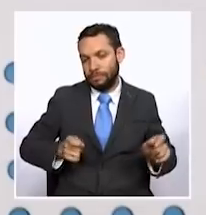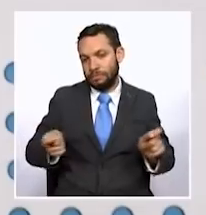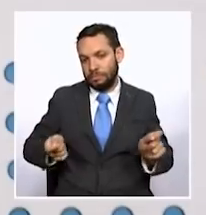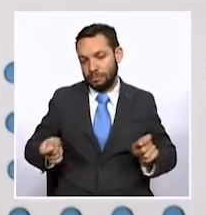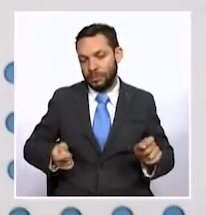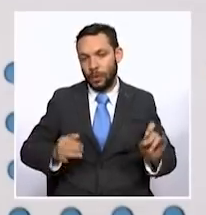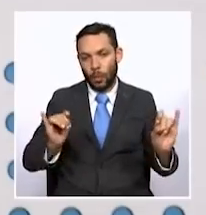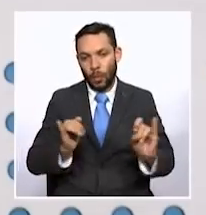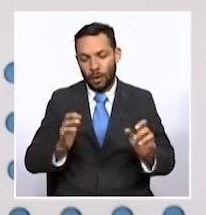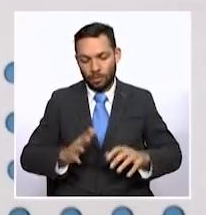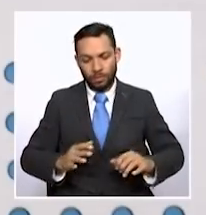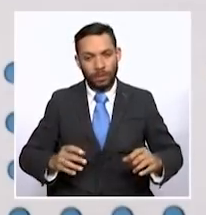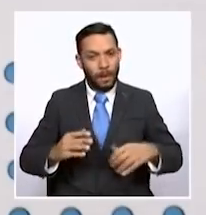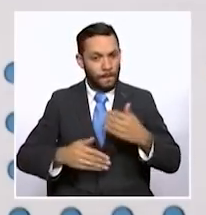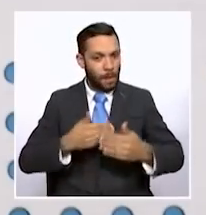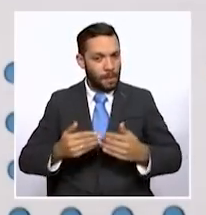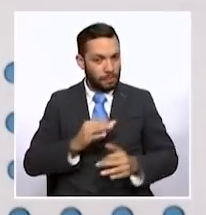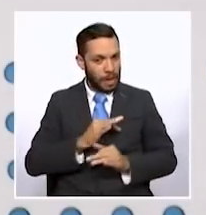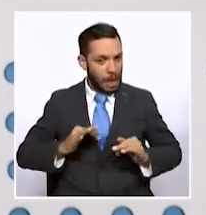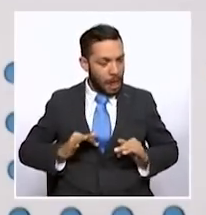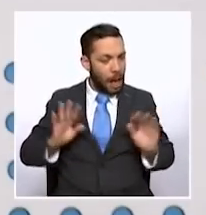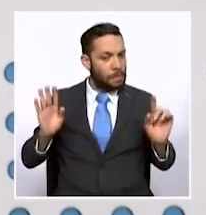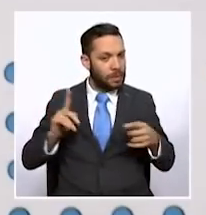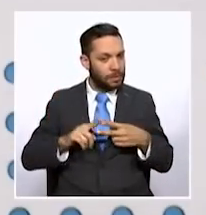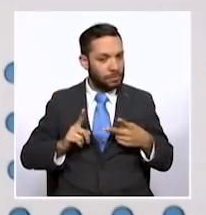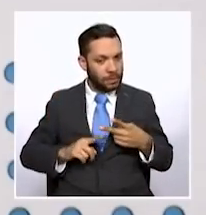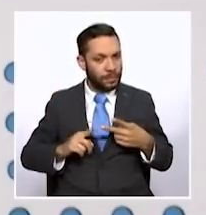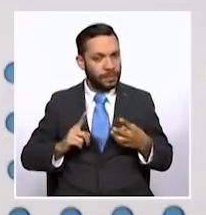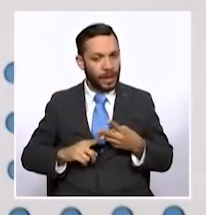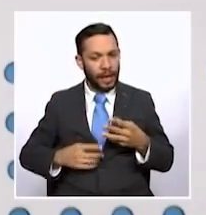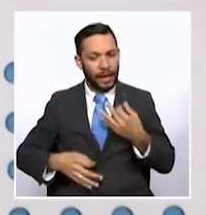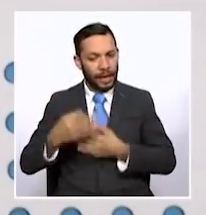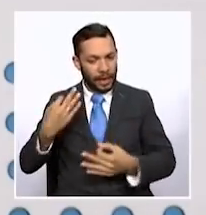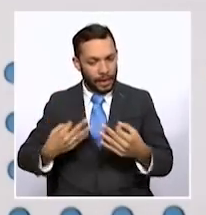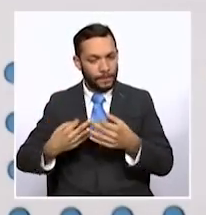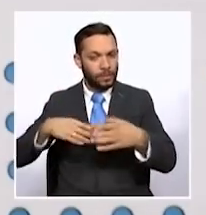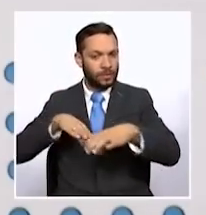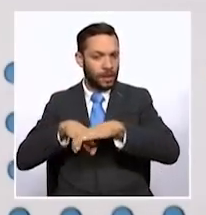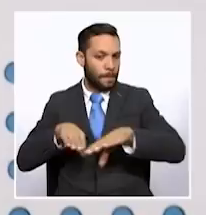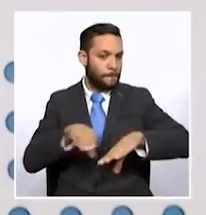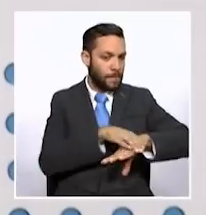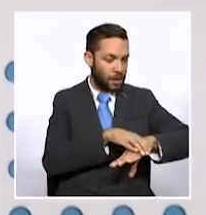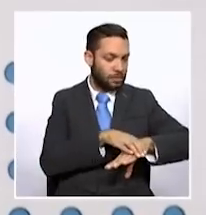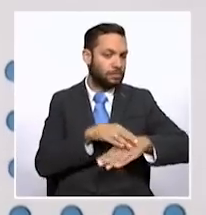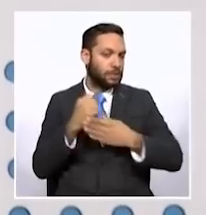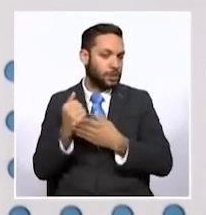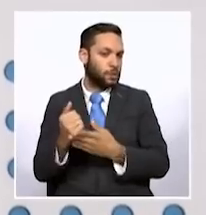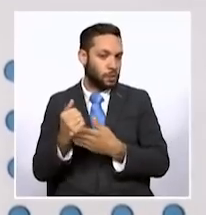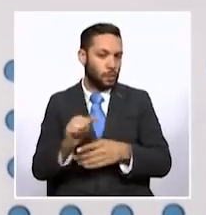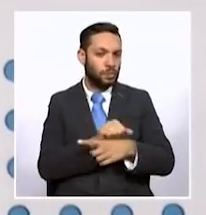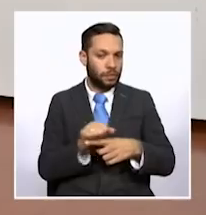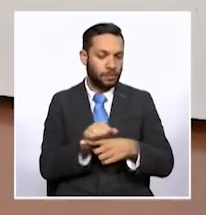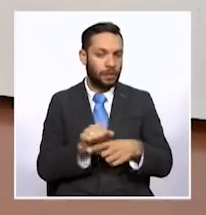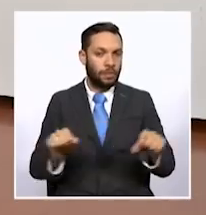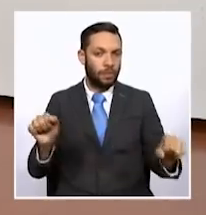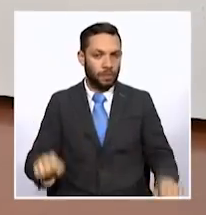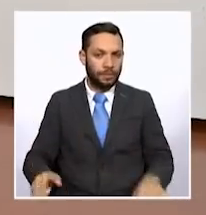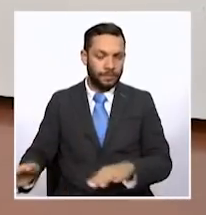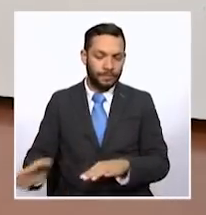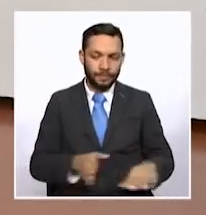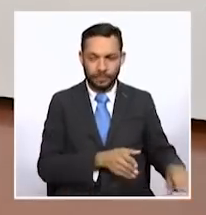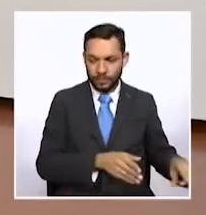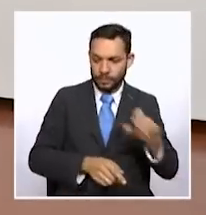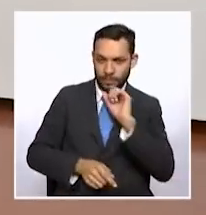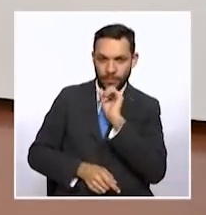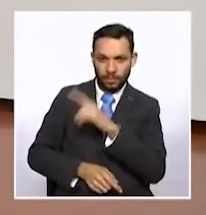físicas, rehabilitación, terapia, algunos cambios en el uso del calzado, todos estos pueden ayudar a mejorar ese tipo de dolores. Bueno, Elizabeth Figueroa